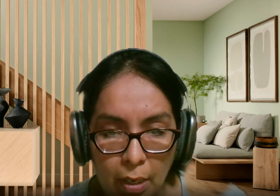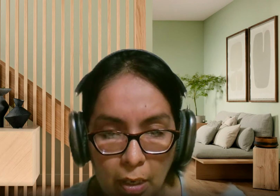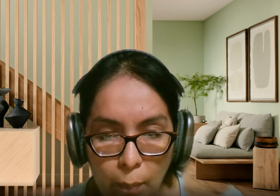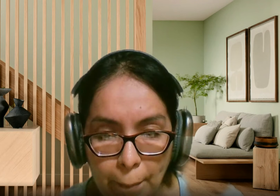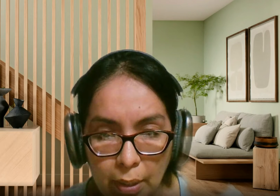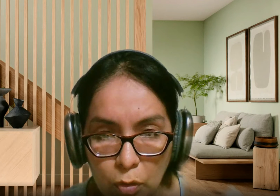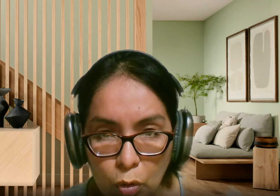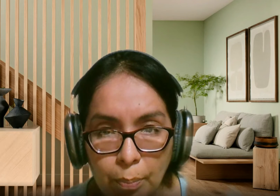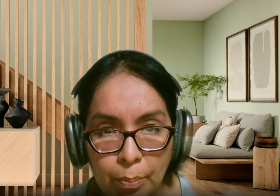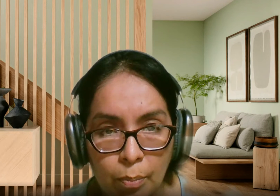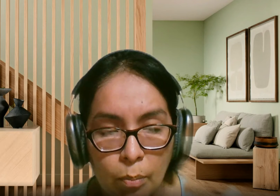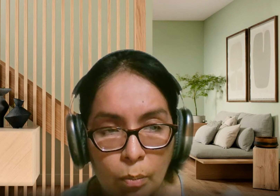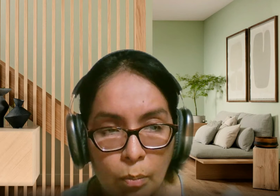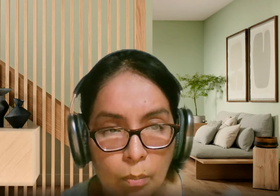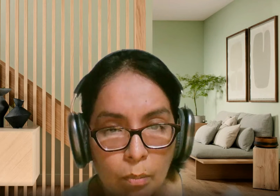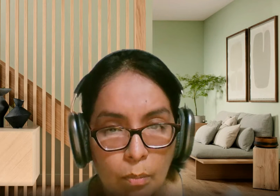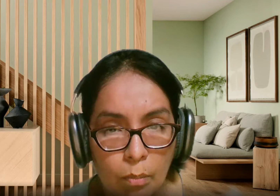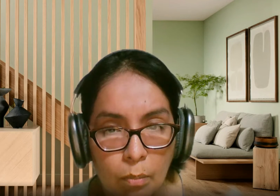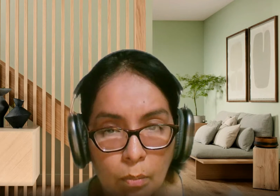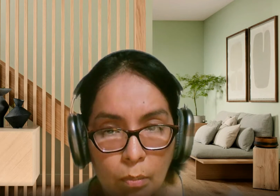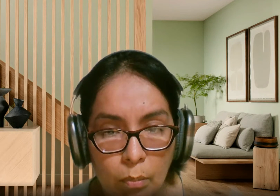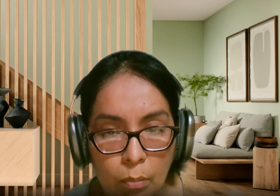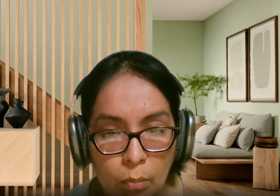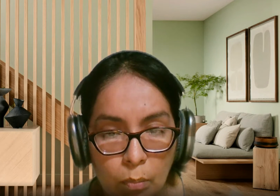A ver, les comparto.